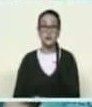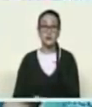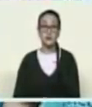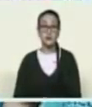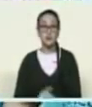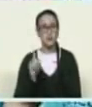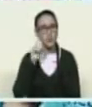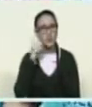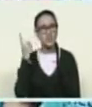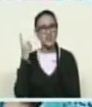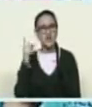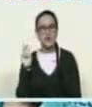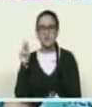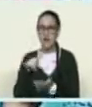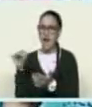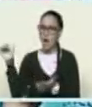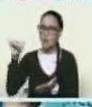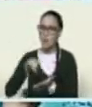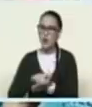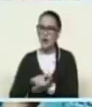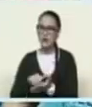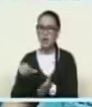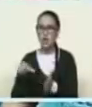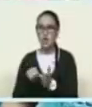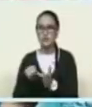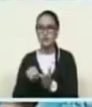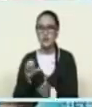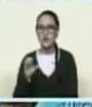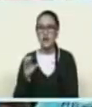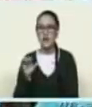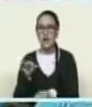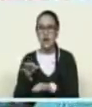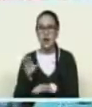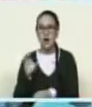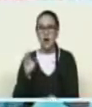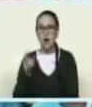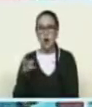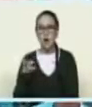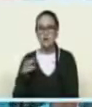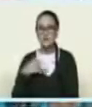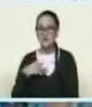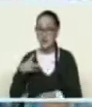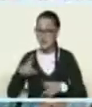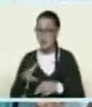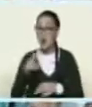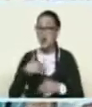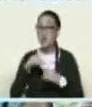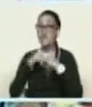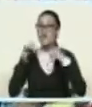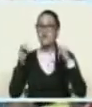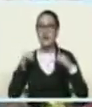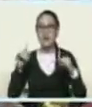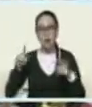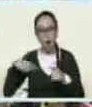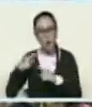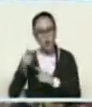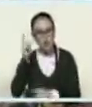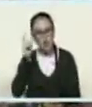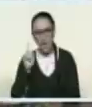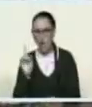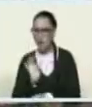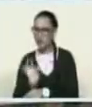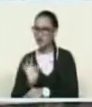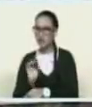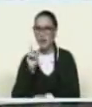un día me llevo a un aeropuerto en la isla de coche y lo inauguramos y yo me fui feliz al otro día ya no